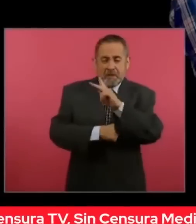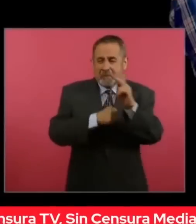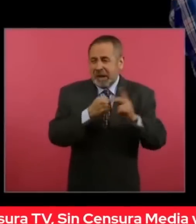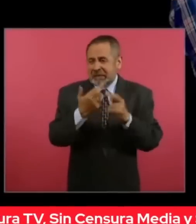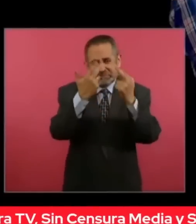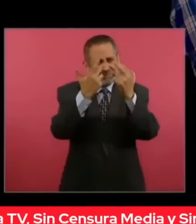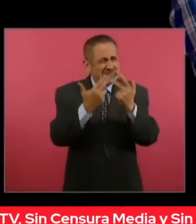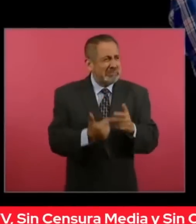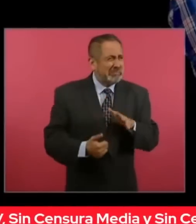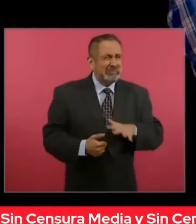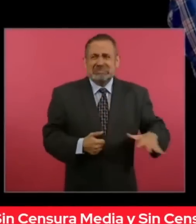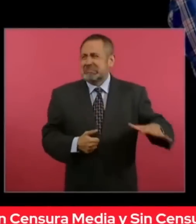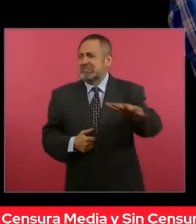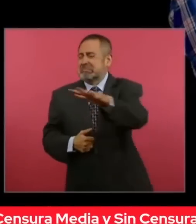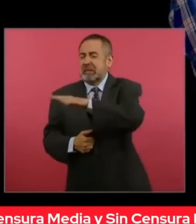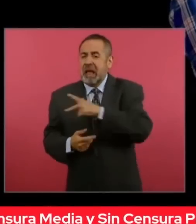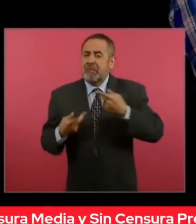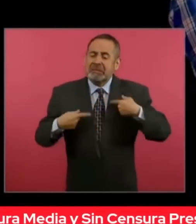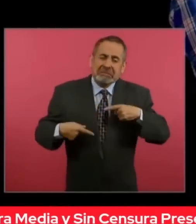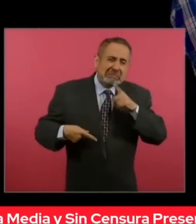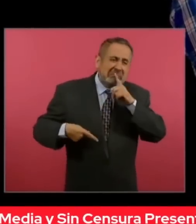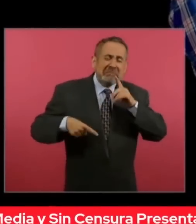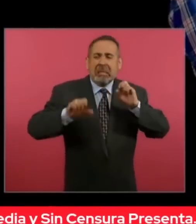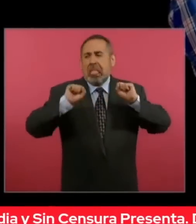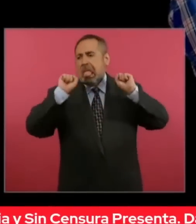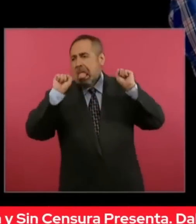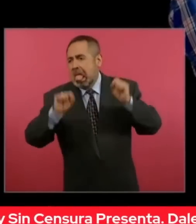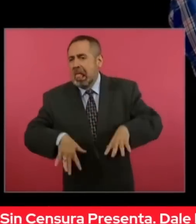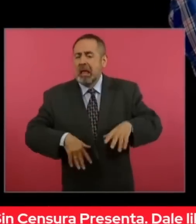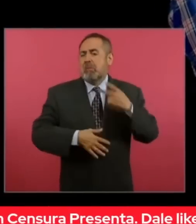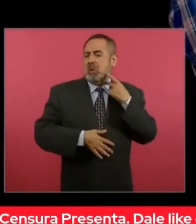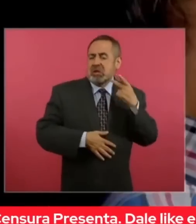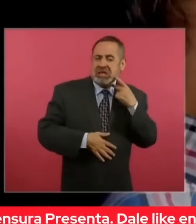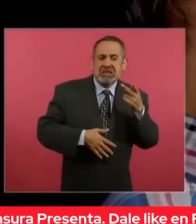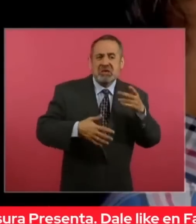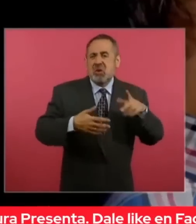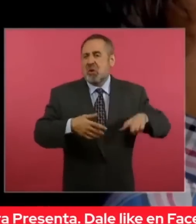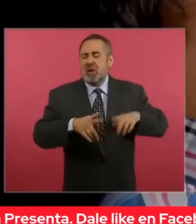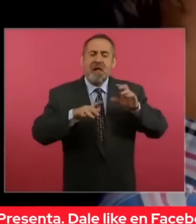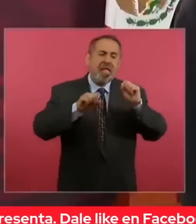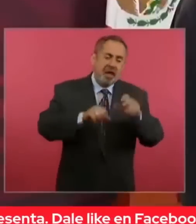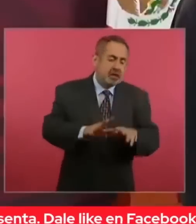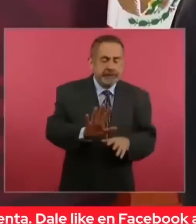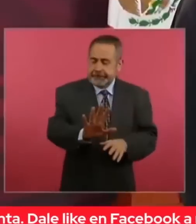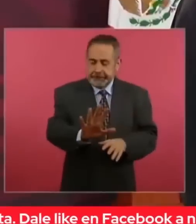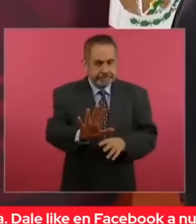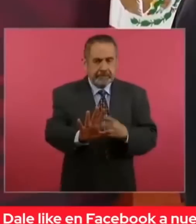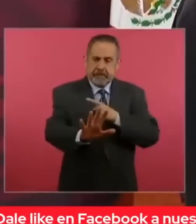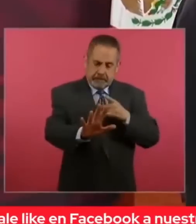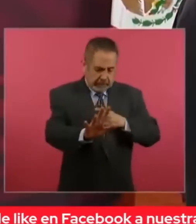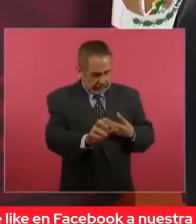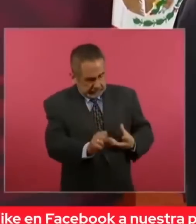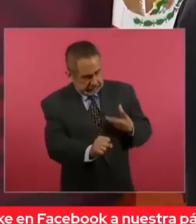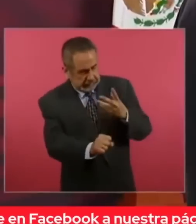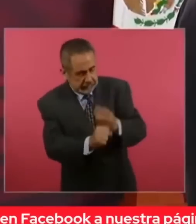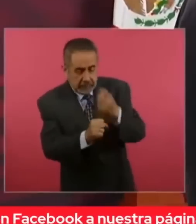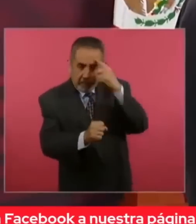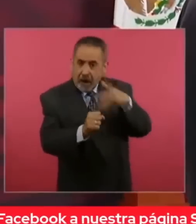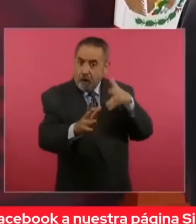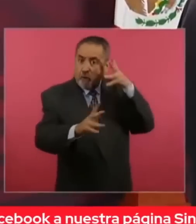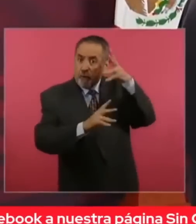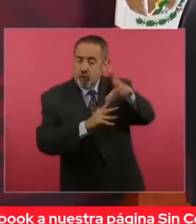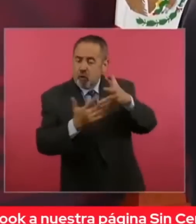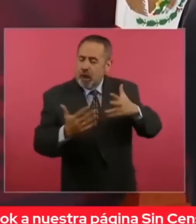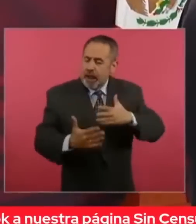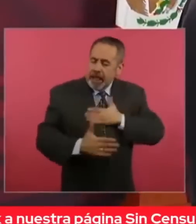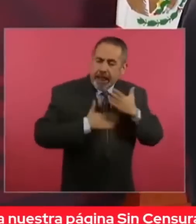una apatía de la gente por la política, por el gobierno. Hay que reconstruir un futuro alegre, un